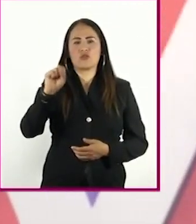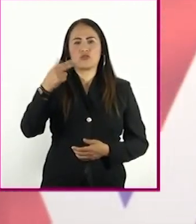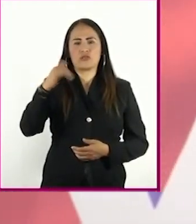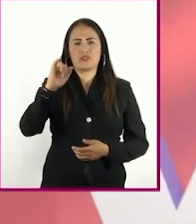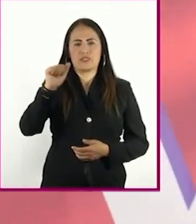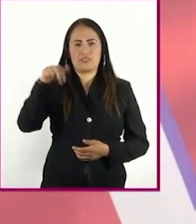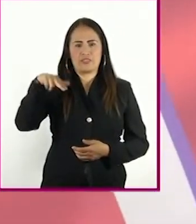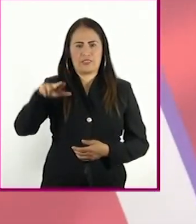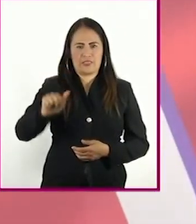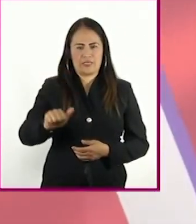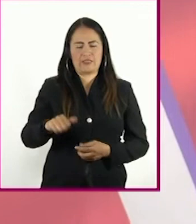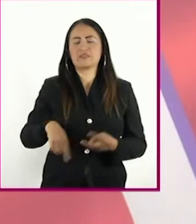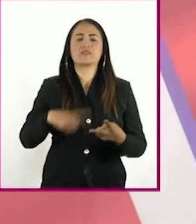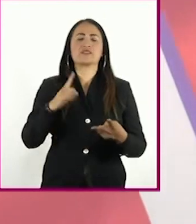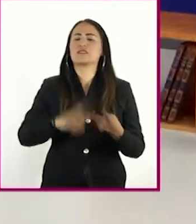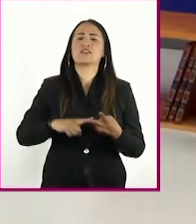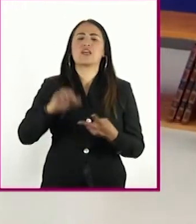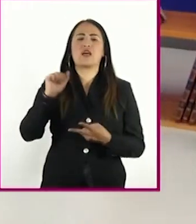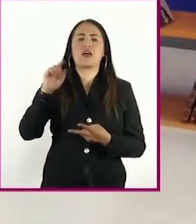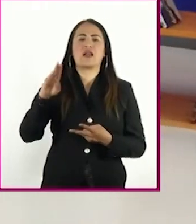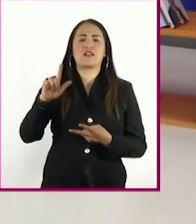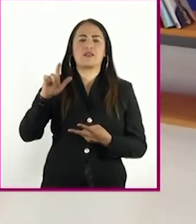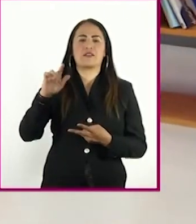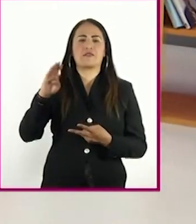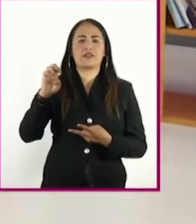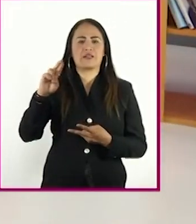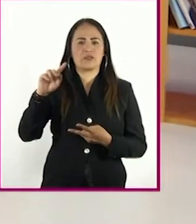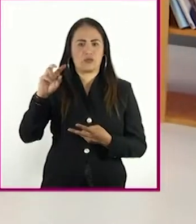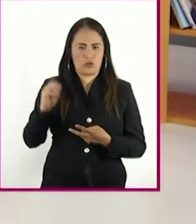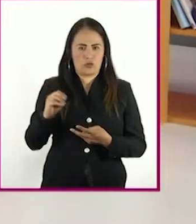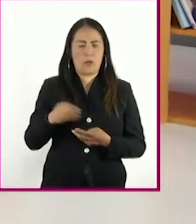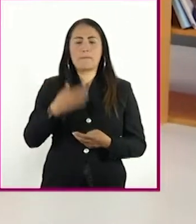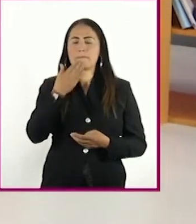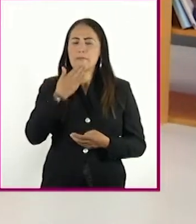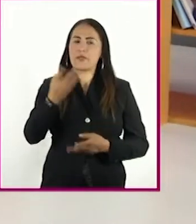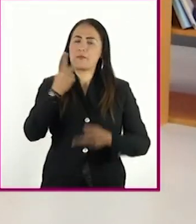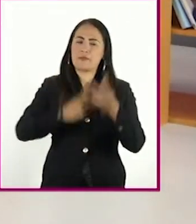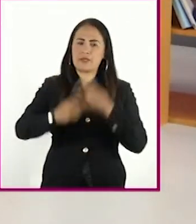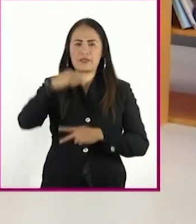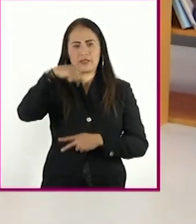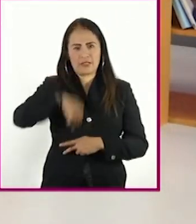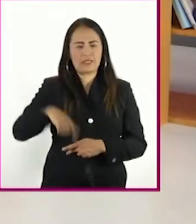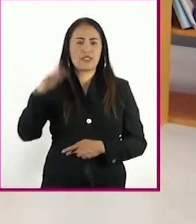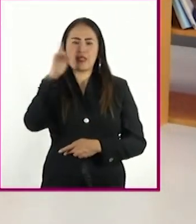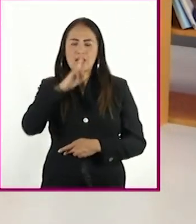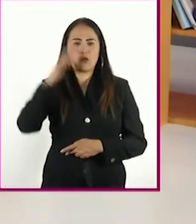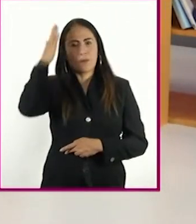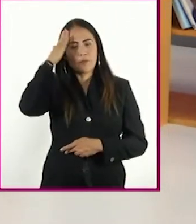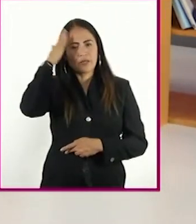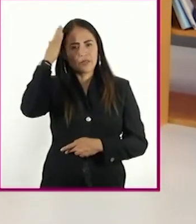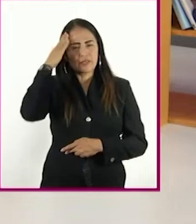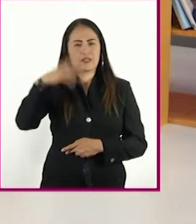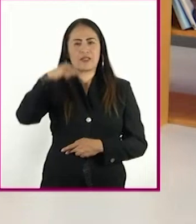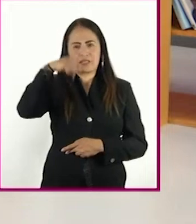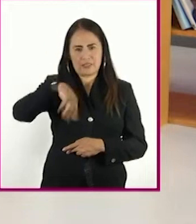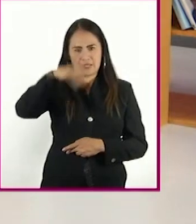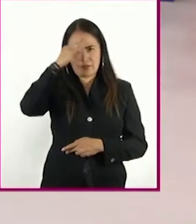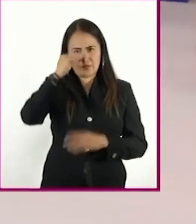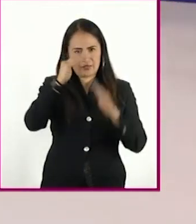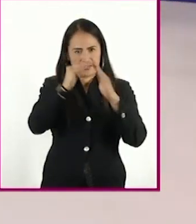Alberto Ábrego y les damos la más cordial bienvenida a la sesión de lengua materna de la estrategia Aprende en